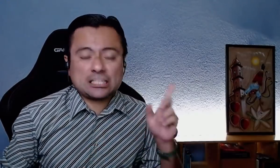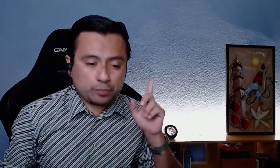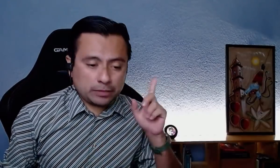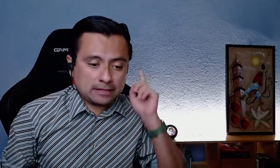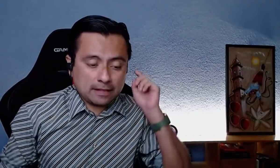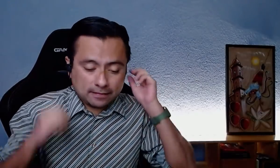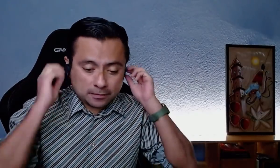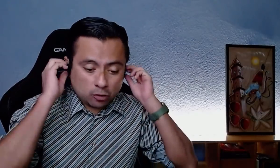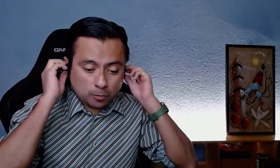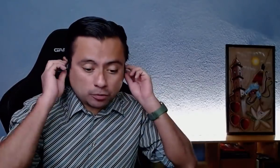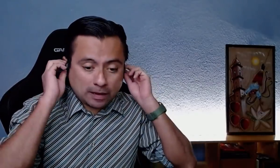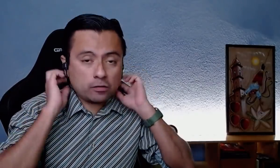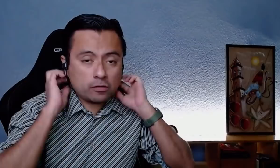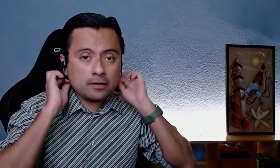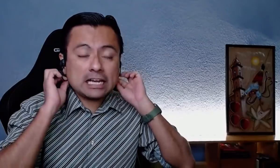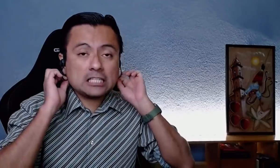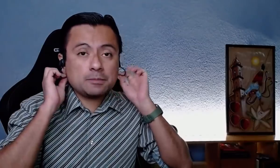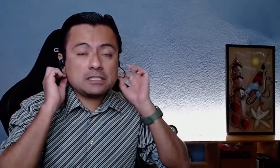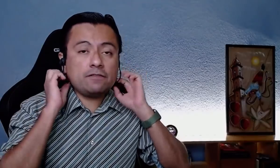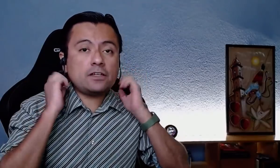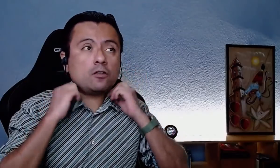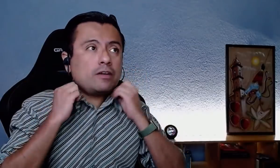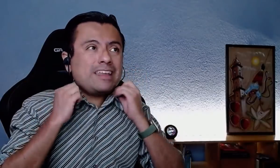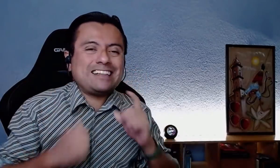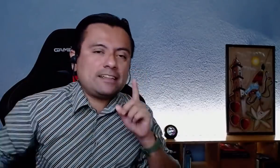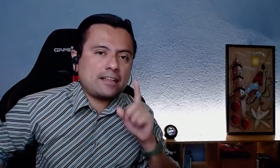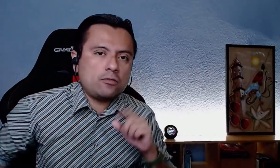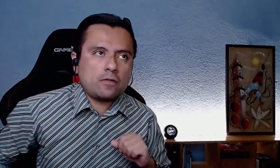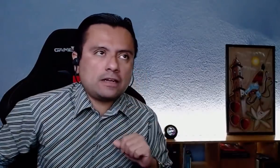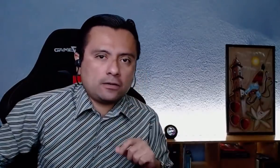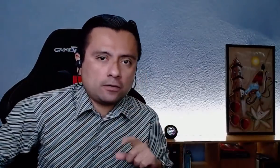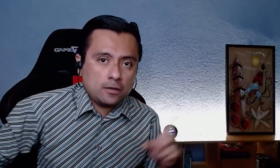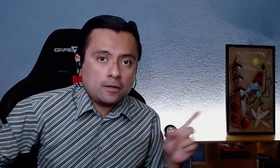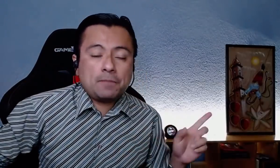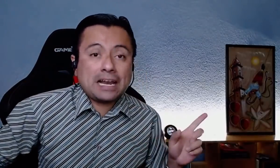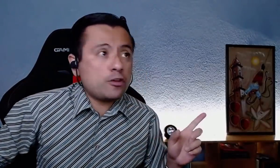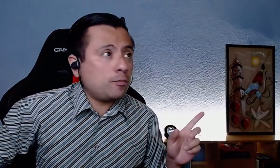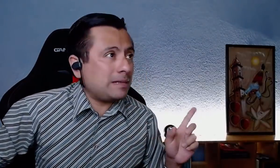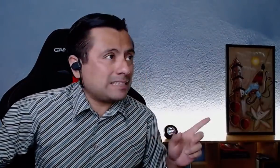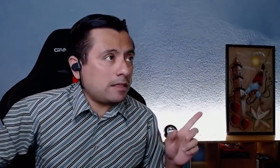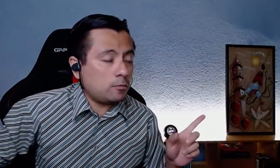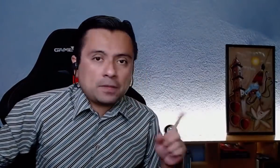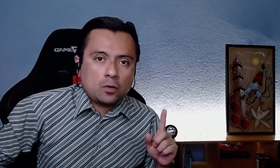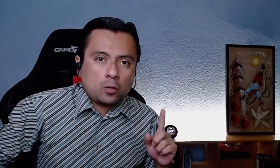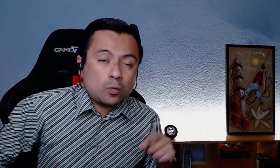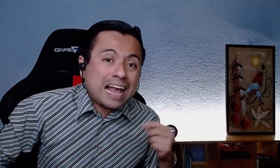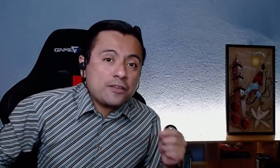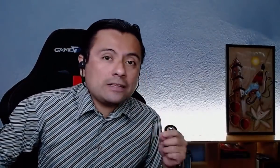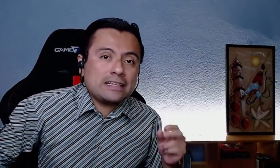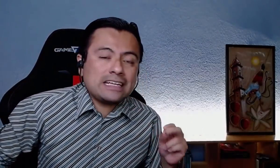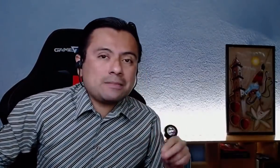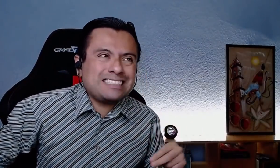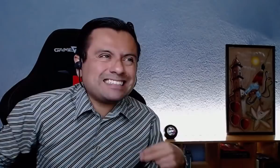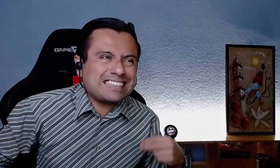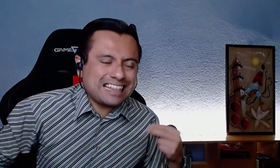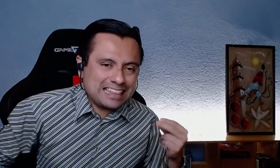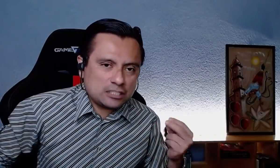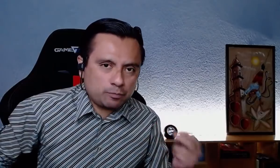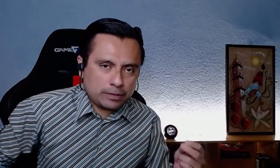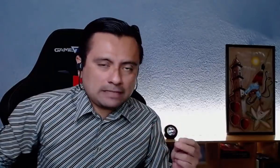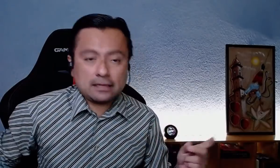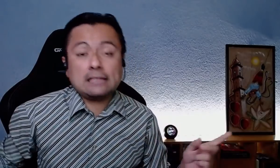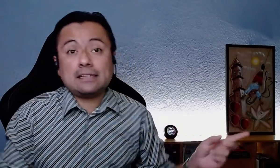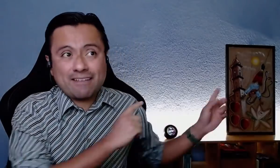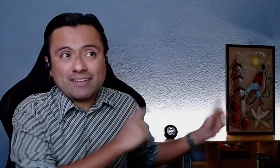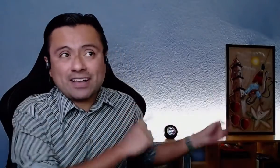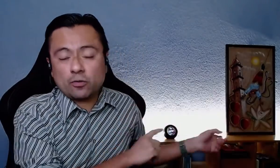La respuesta de Andrés Manuel López Obrador en específico fue del 31 de enero del año pasado. Un año y tres meses